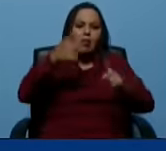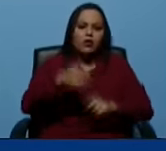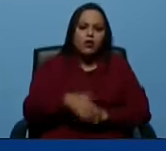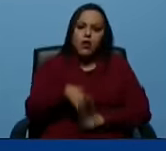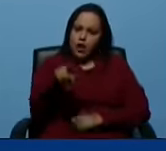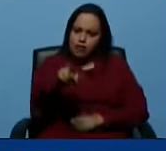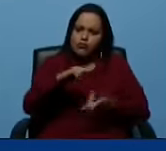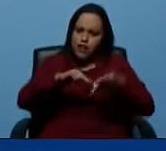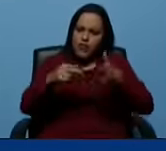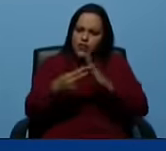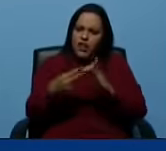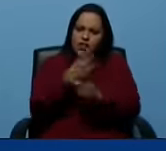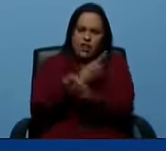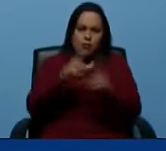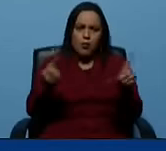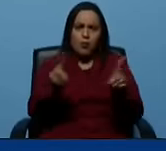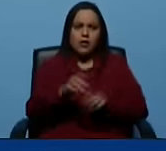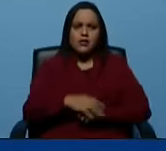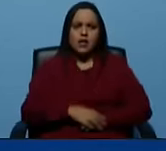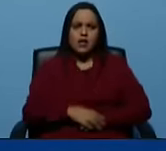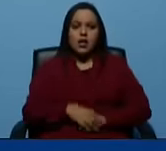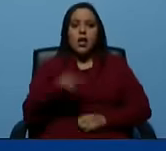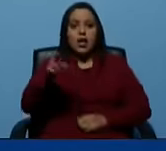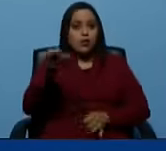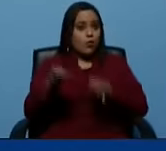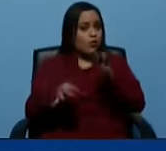democracia. Eso es justo.